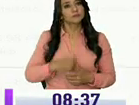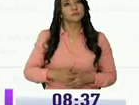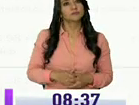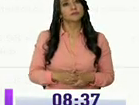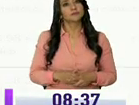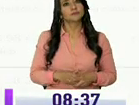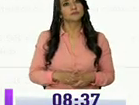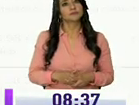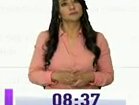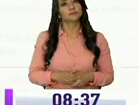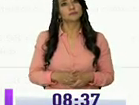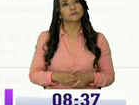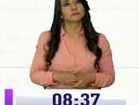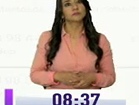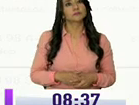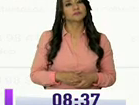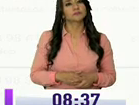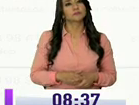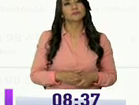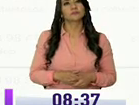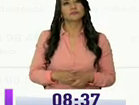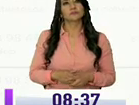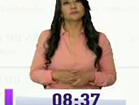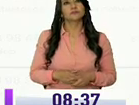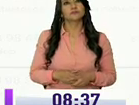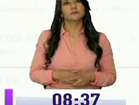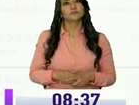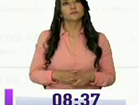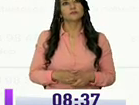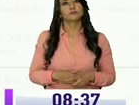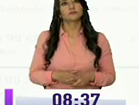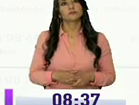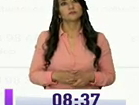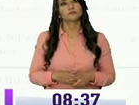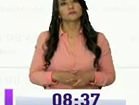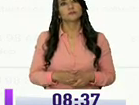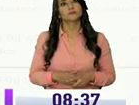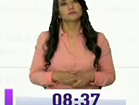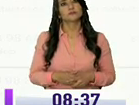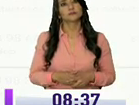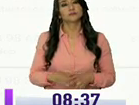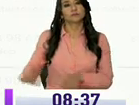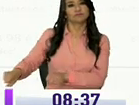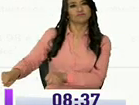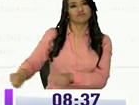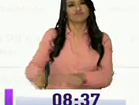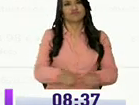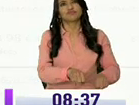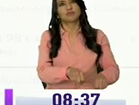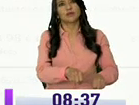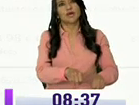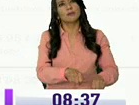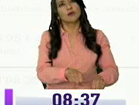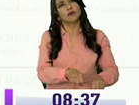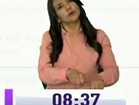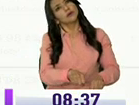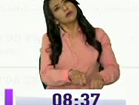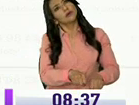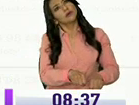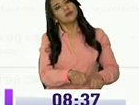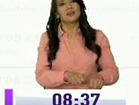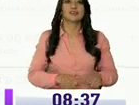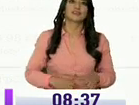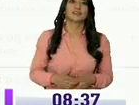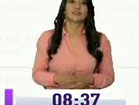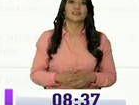parece. Miren, ahí estamos viendo y se está atrincherando. Vemos que en este